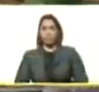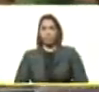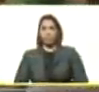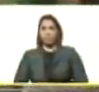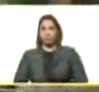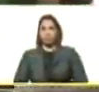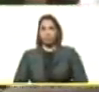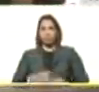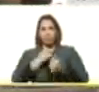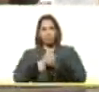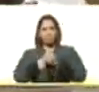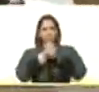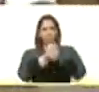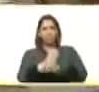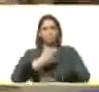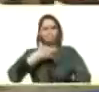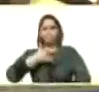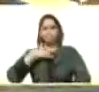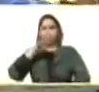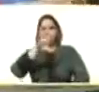por su amor patrio,